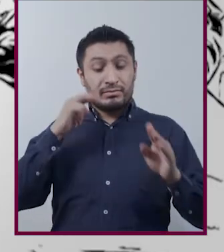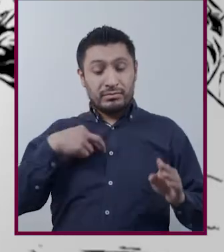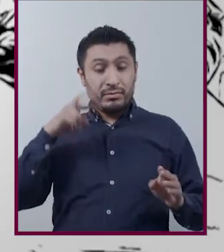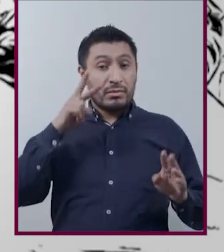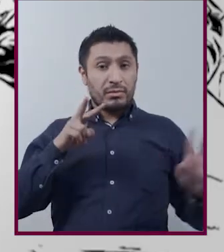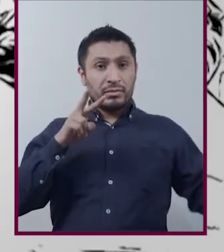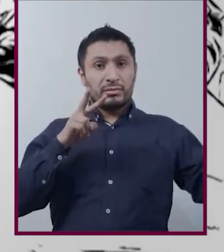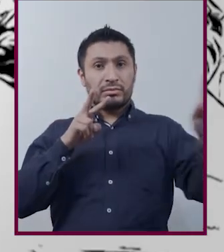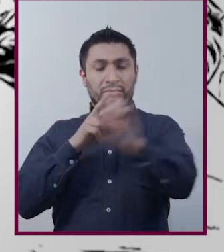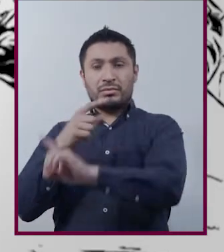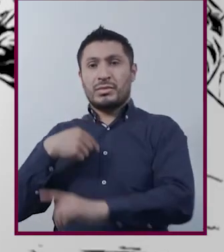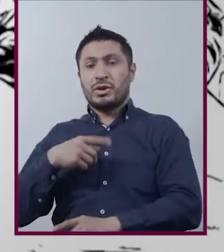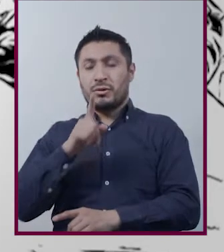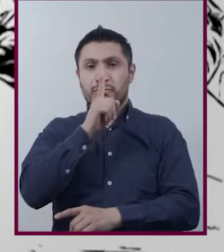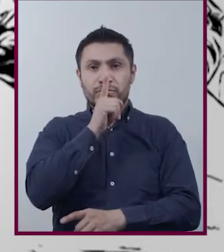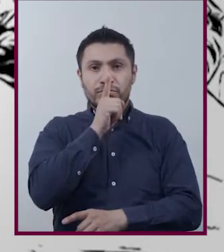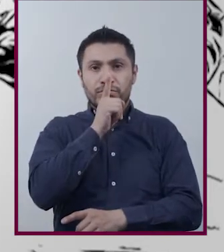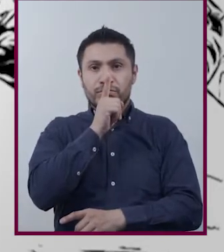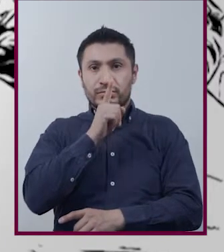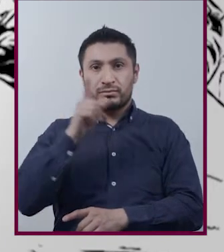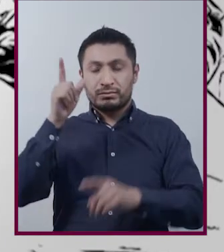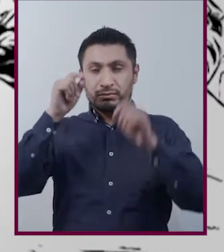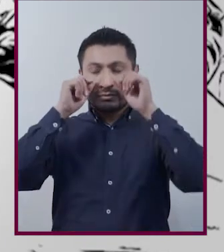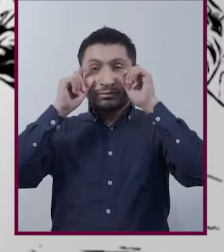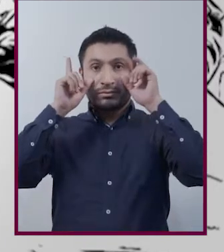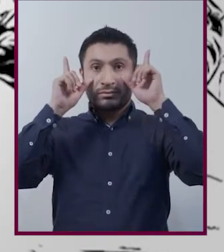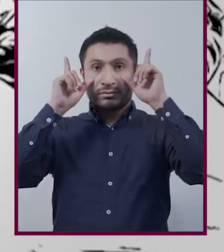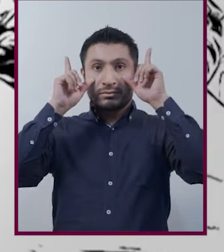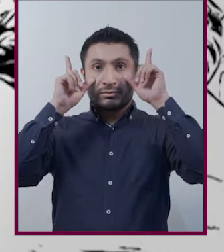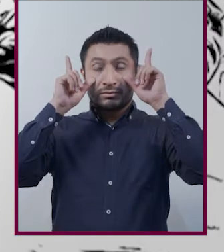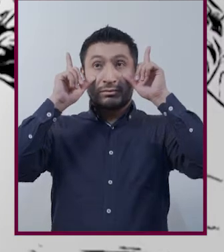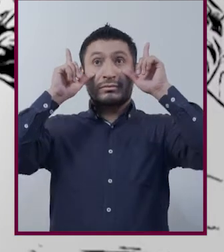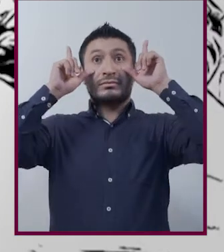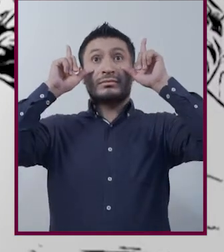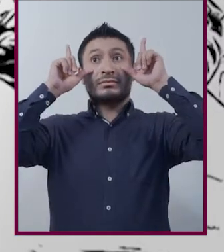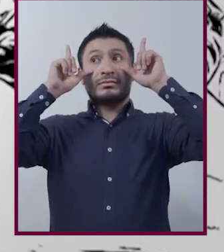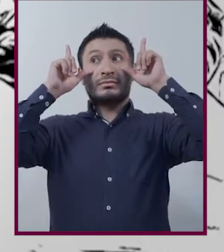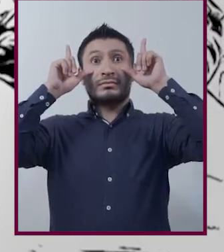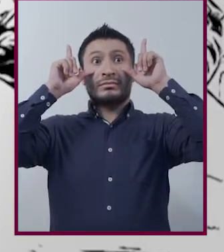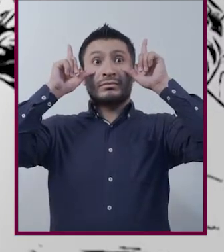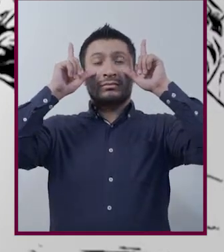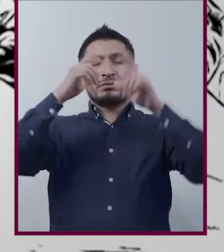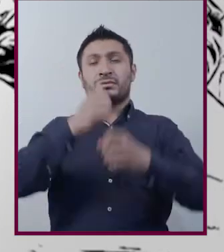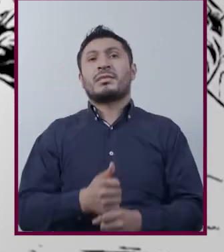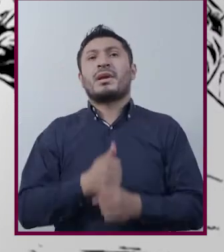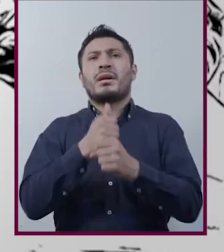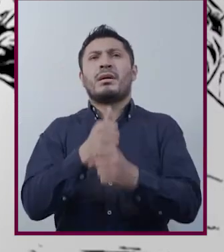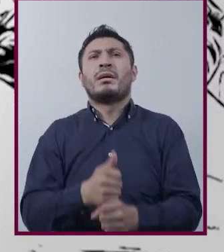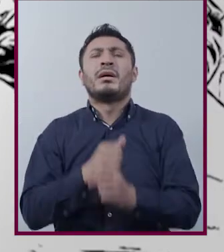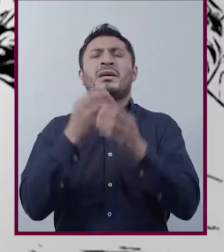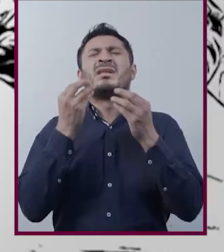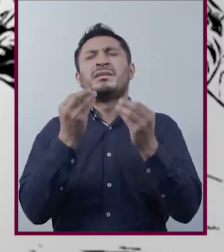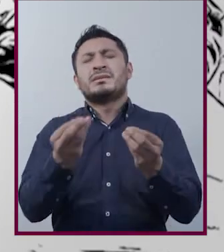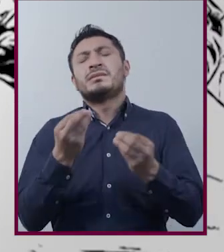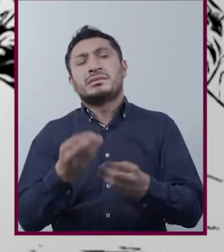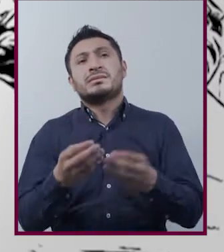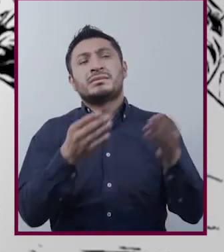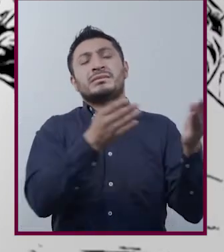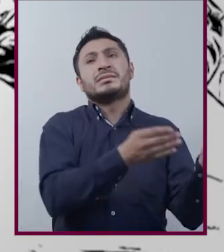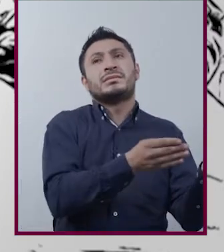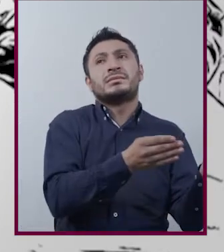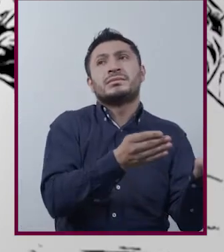Me quedé sin voz, con los ojos abiertos. Sufrí tanto. Se lo